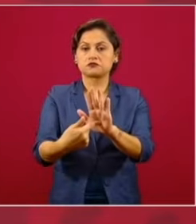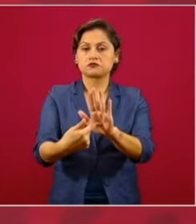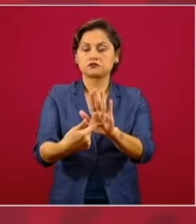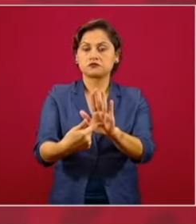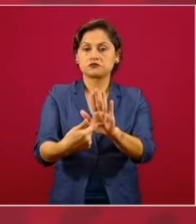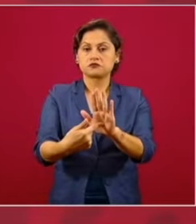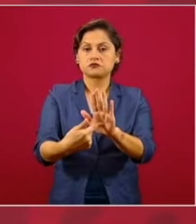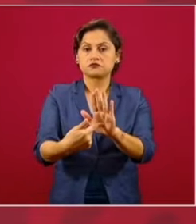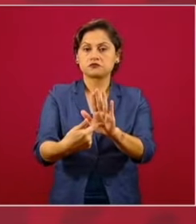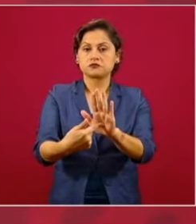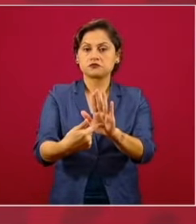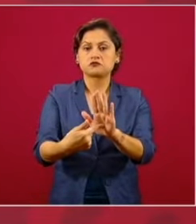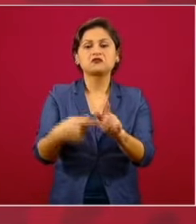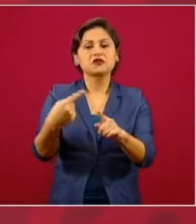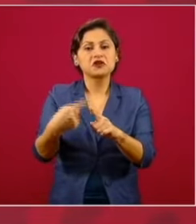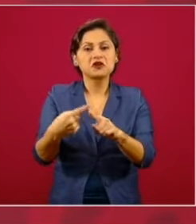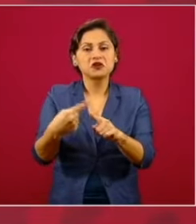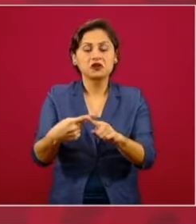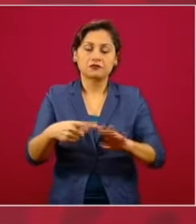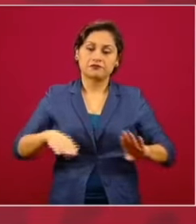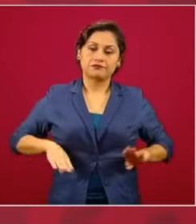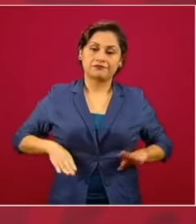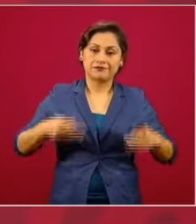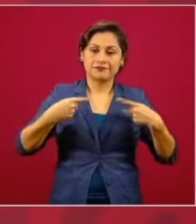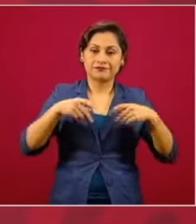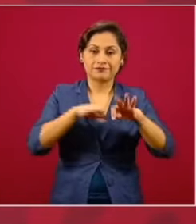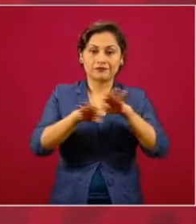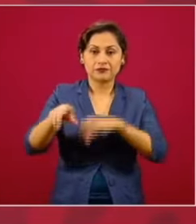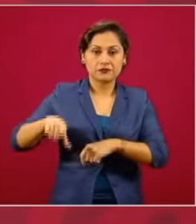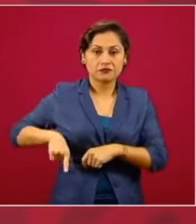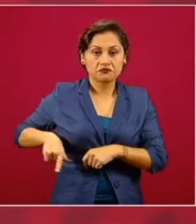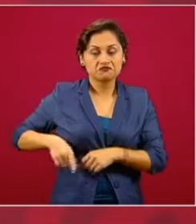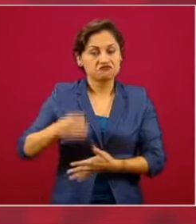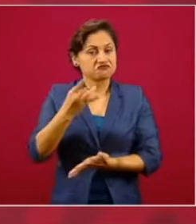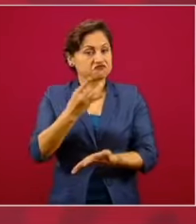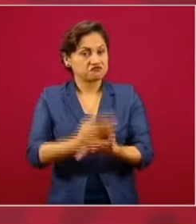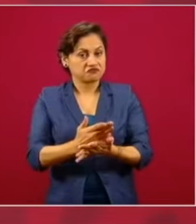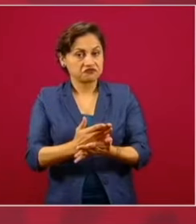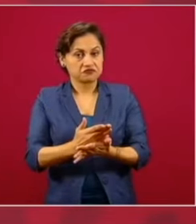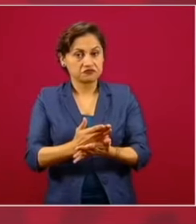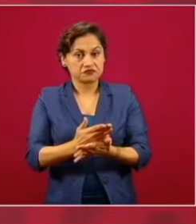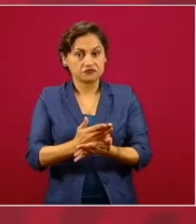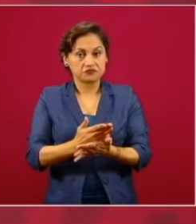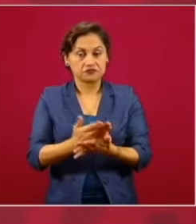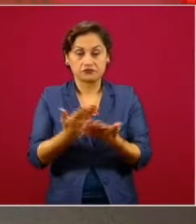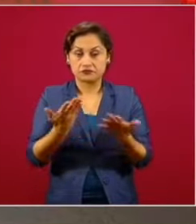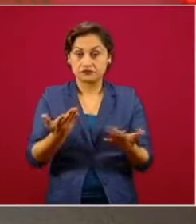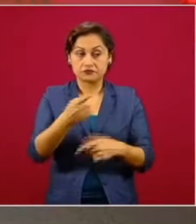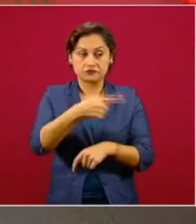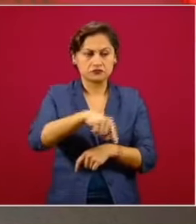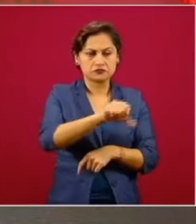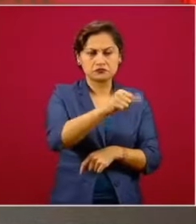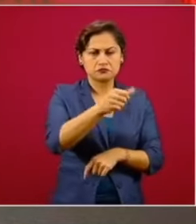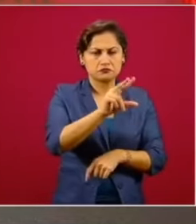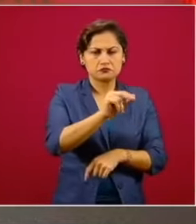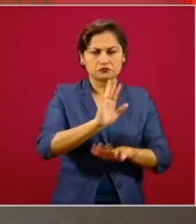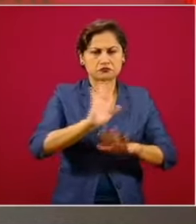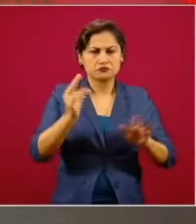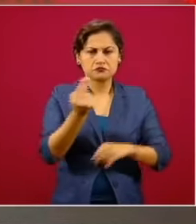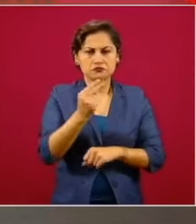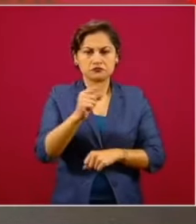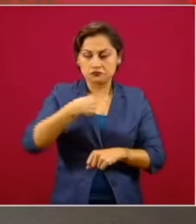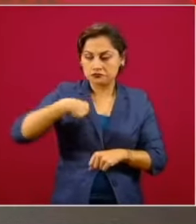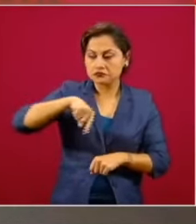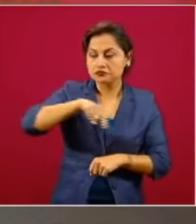exclusivamente para los servidores públicos. Nosotros sí estamos obligados a